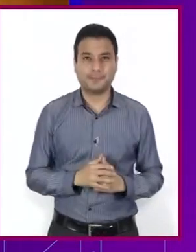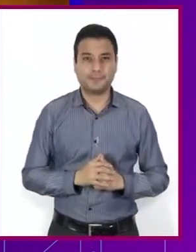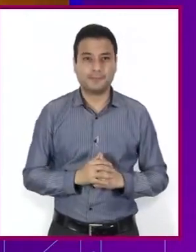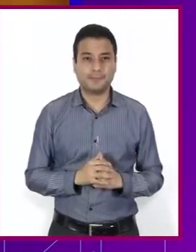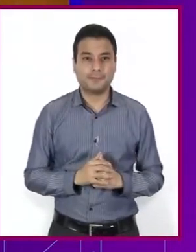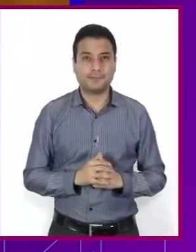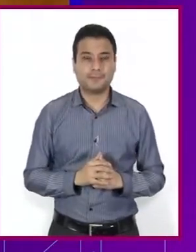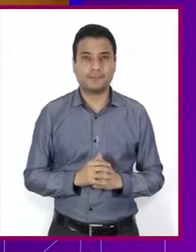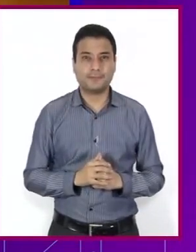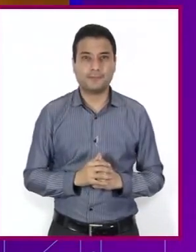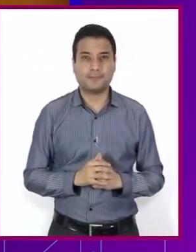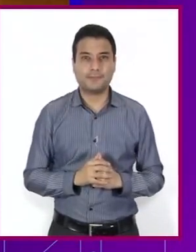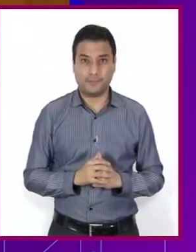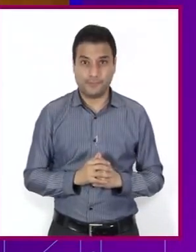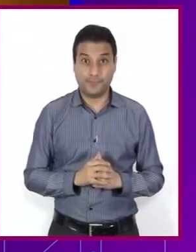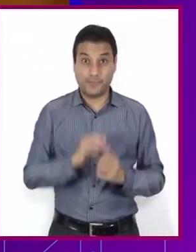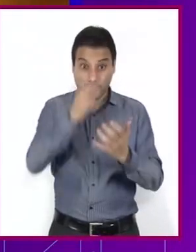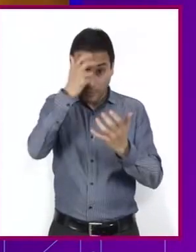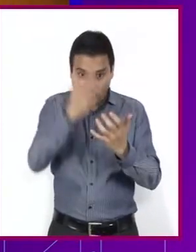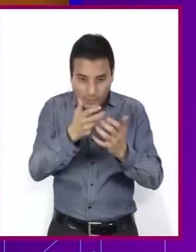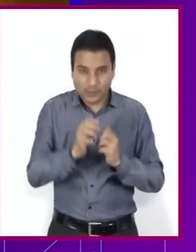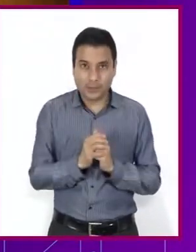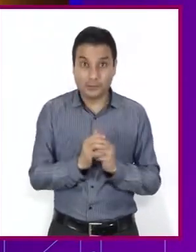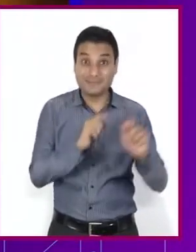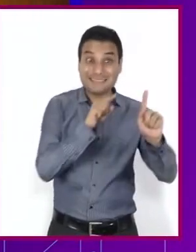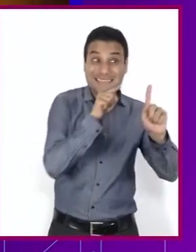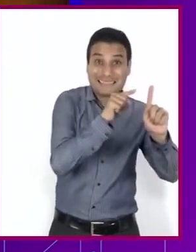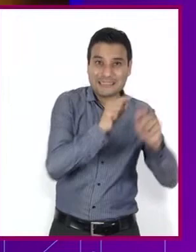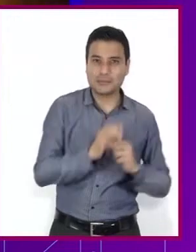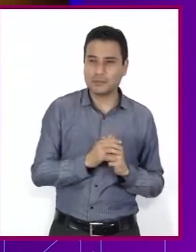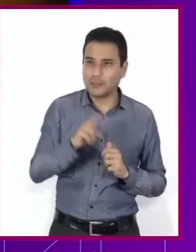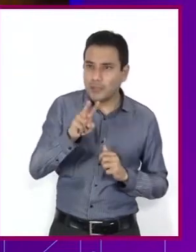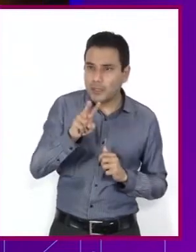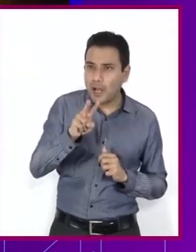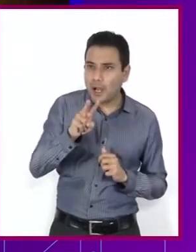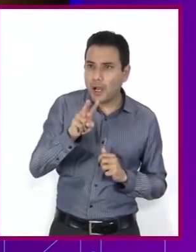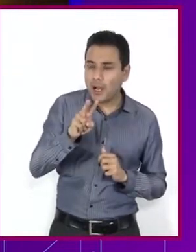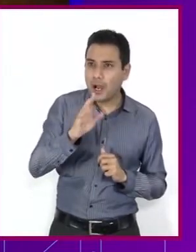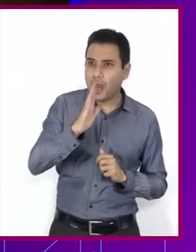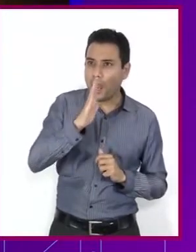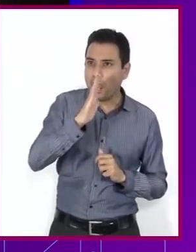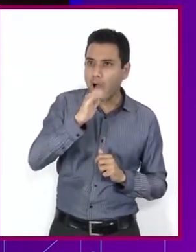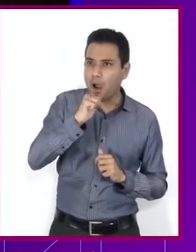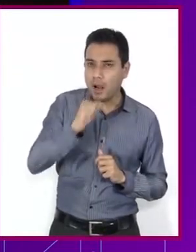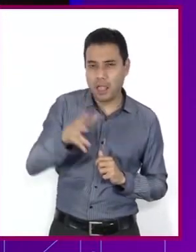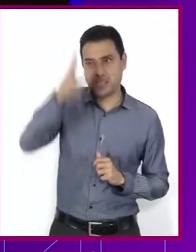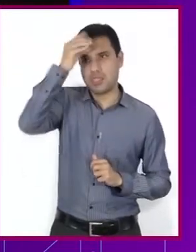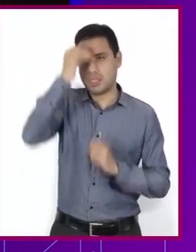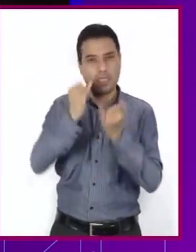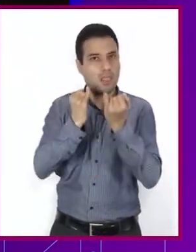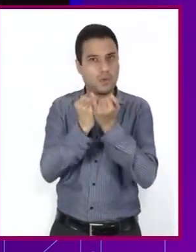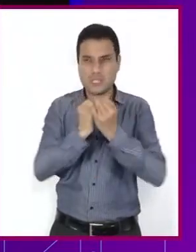Al ver la decisión de Nanahuatzin, Tecusistecatl finalmente se lanzó también.